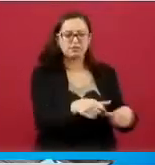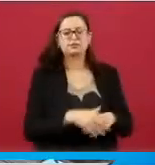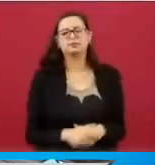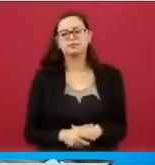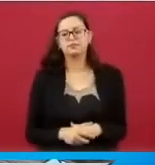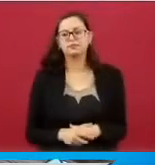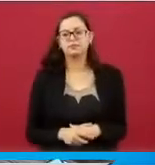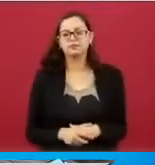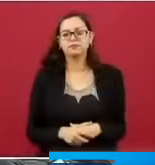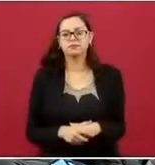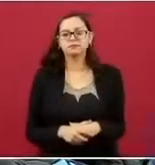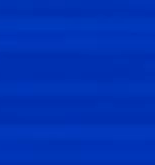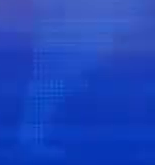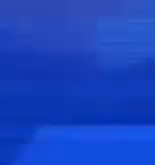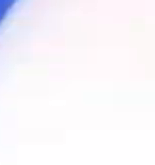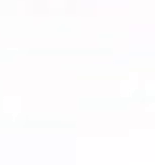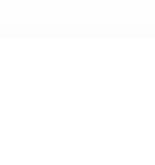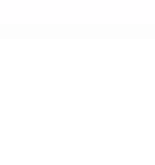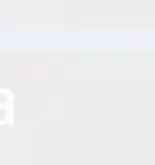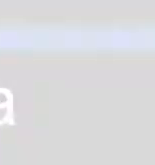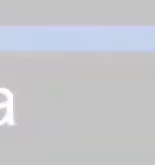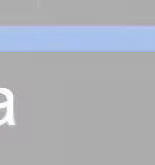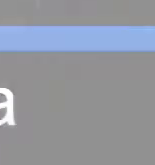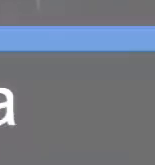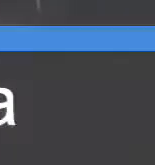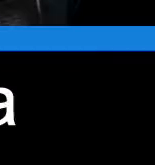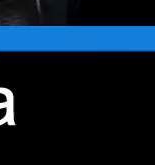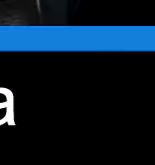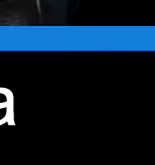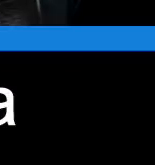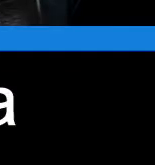de conseguir la paz en México.